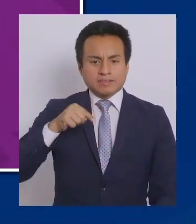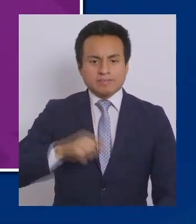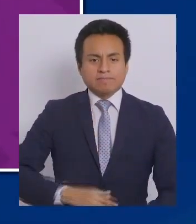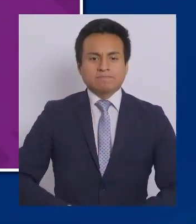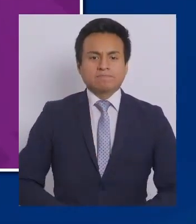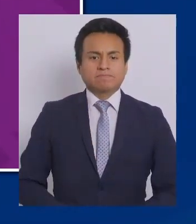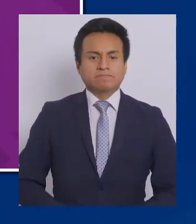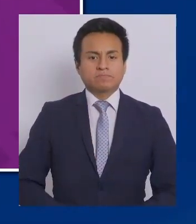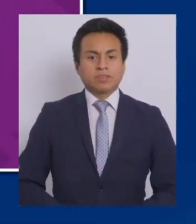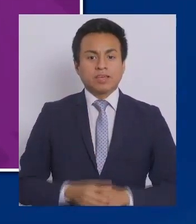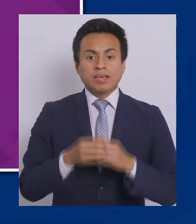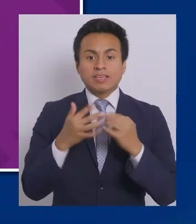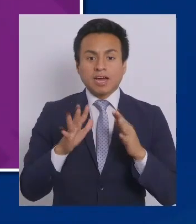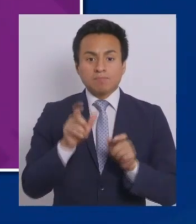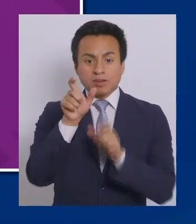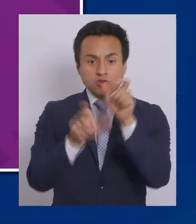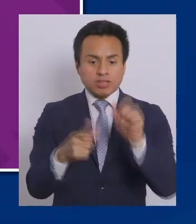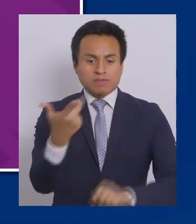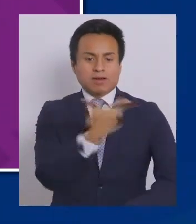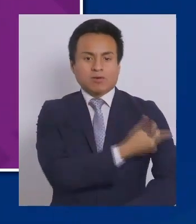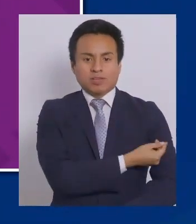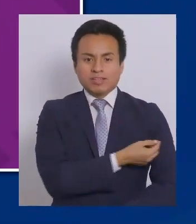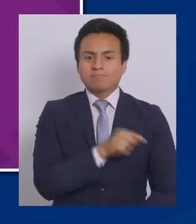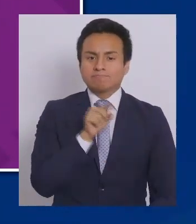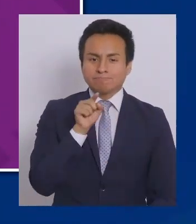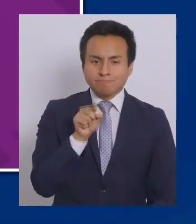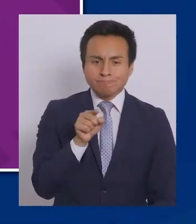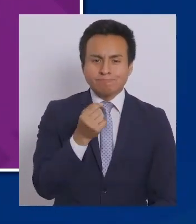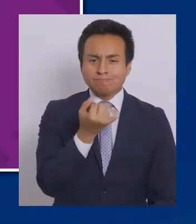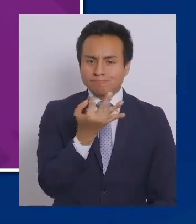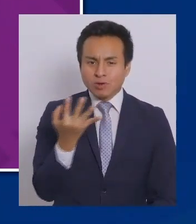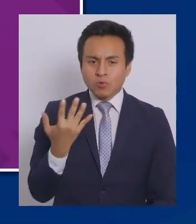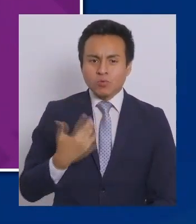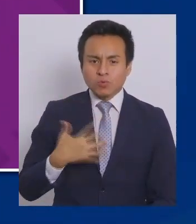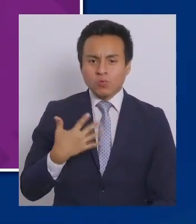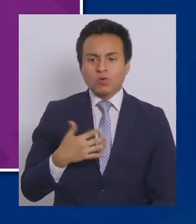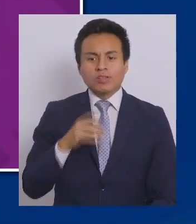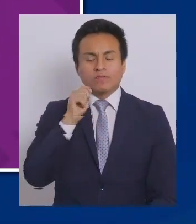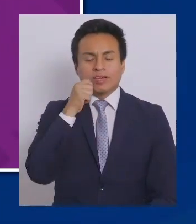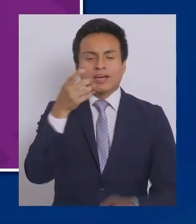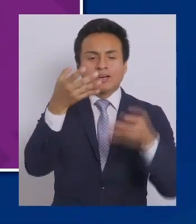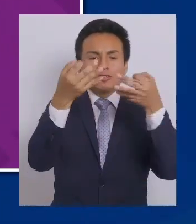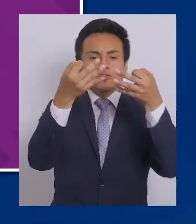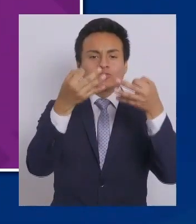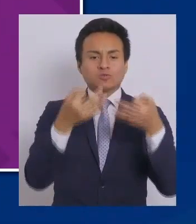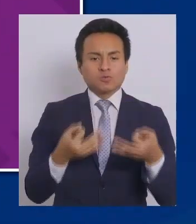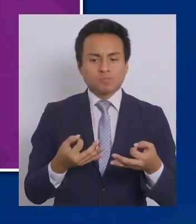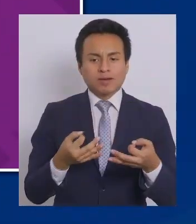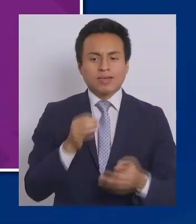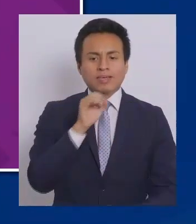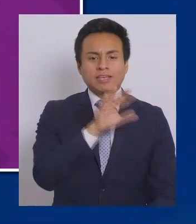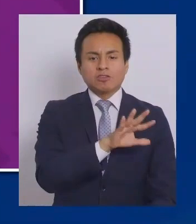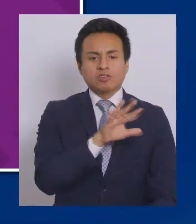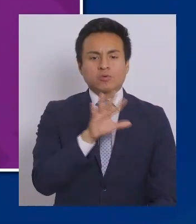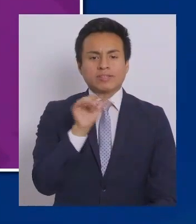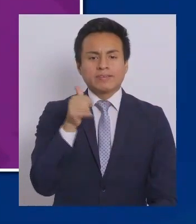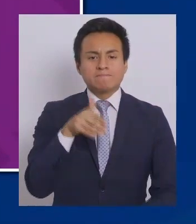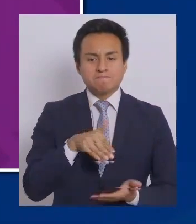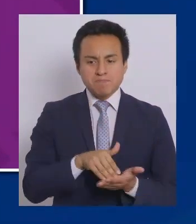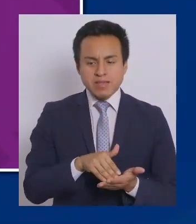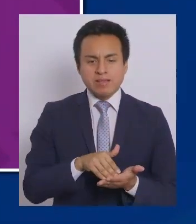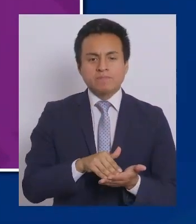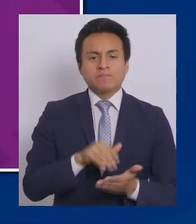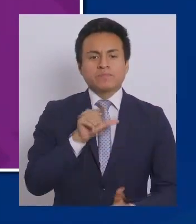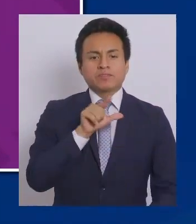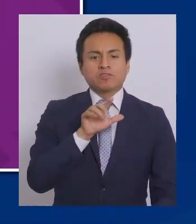con esta con este número de personas vacunadas hemos logrado llegar a la suma de quinientos cincuenta y seis